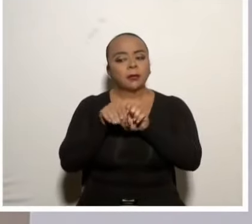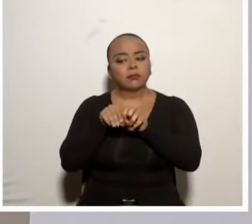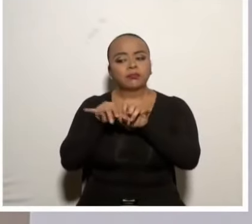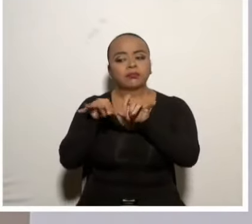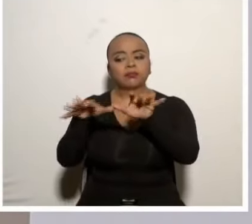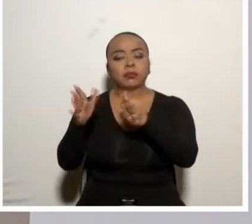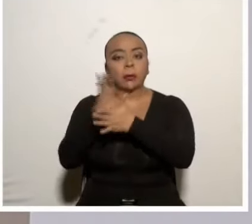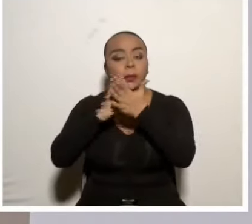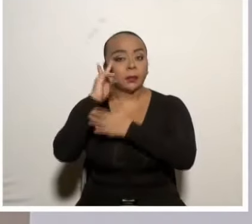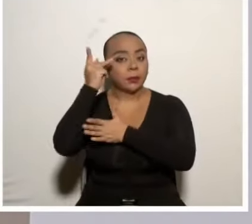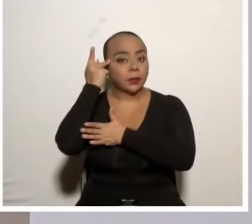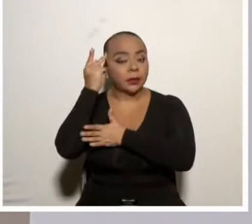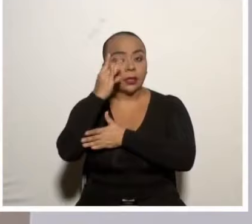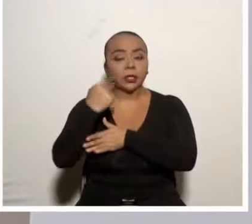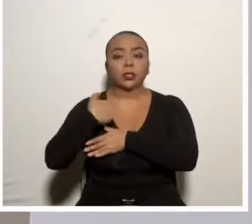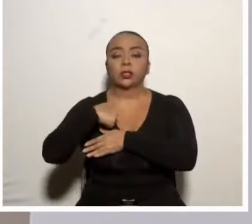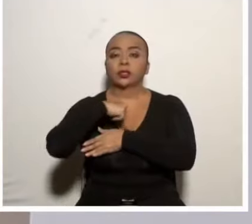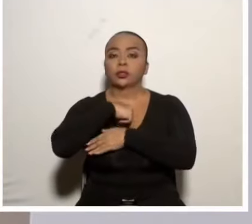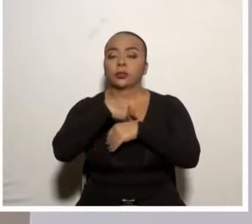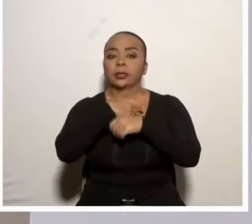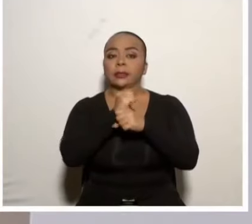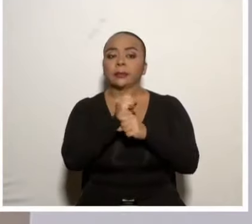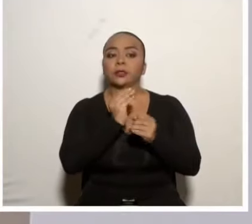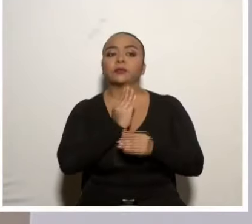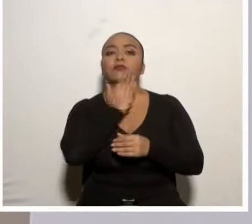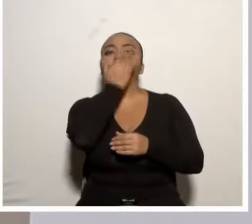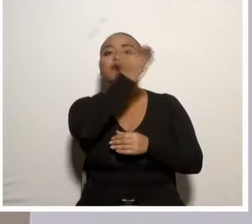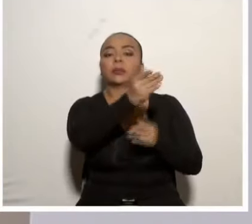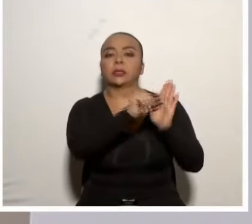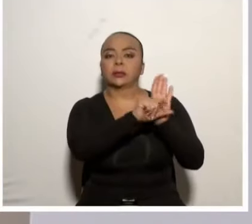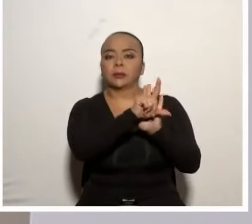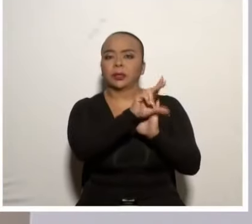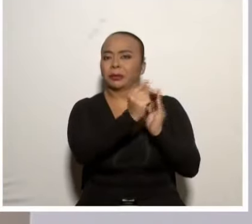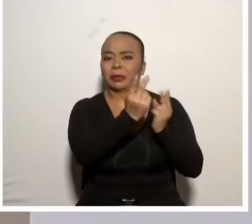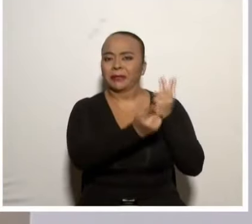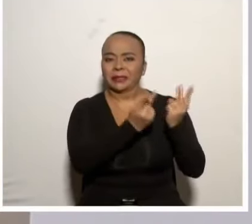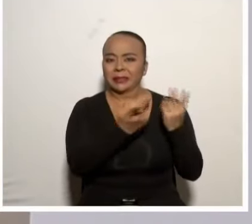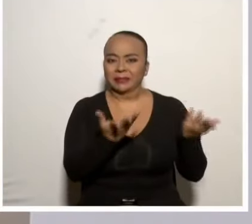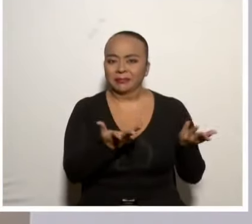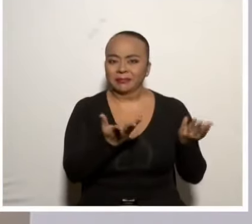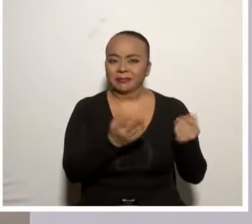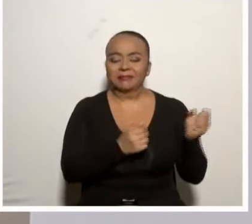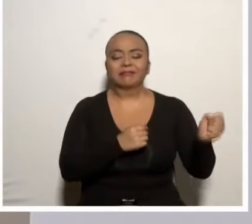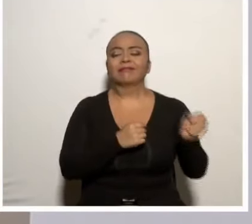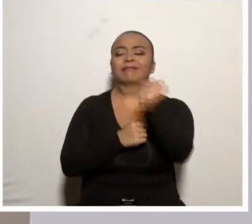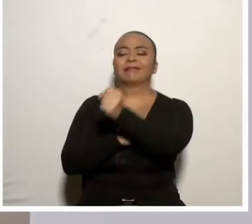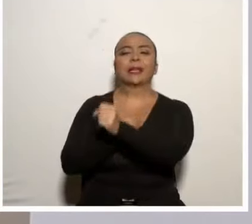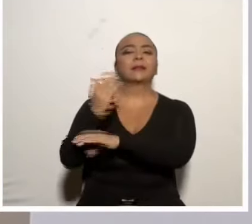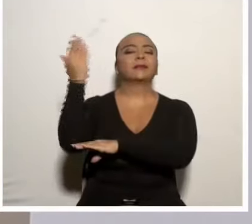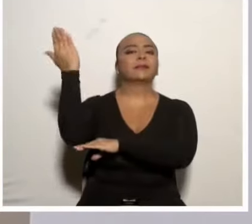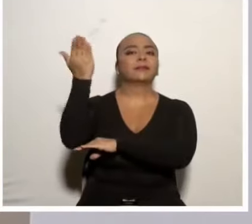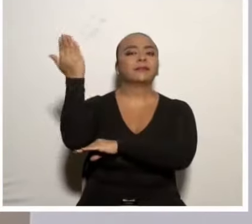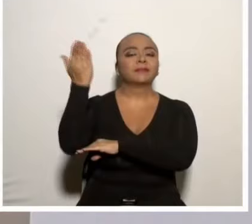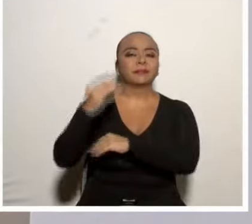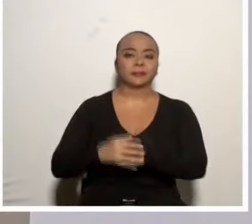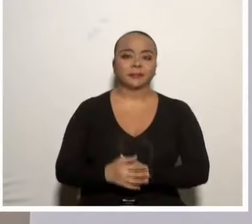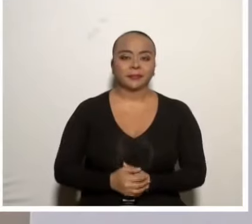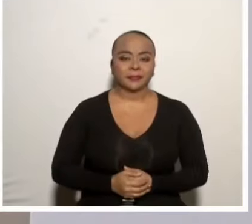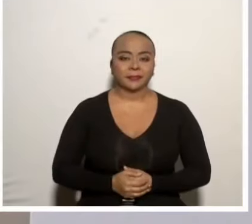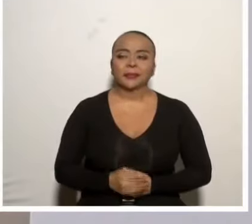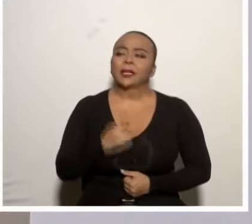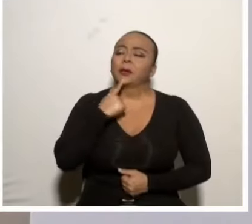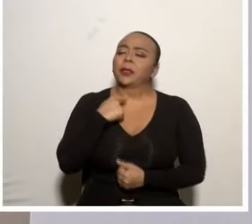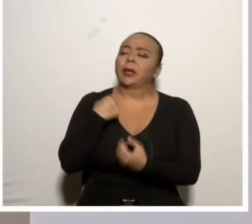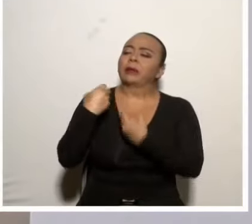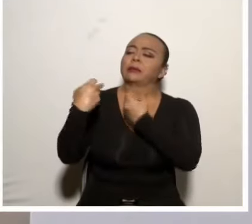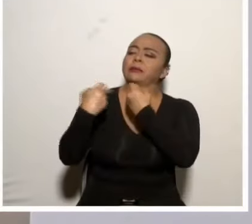tema político, y los llevamos a la Asamblea Legislativa, no de visita, los llevamos a comparecer, a que nos